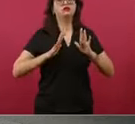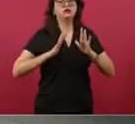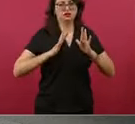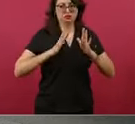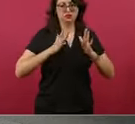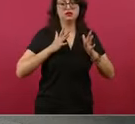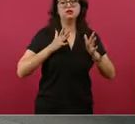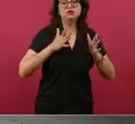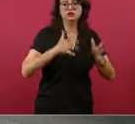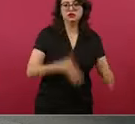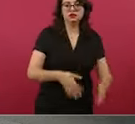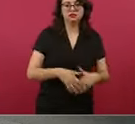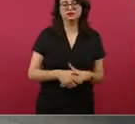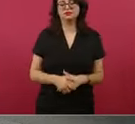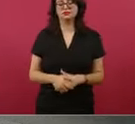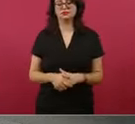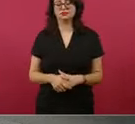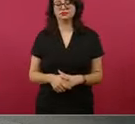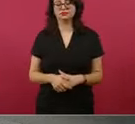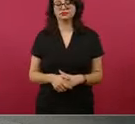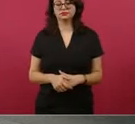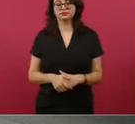Entonces,